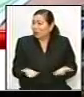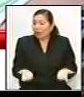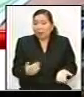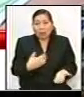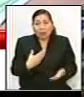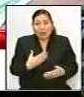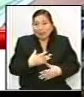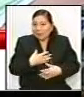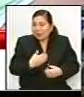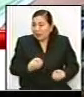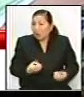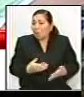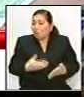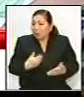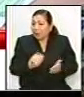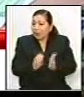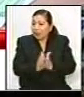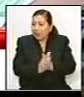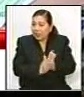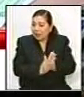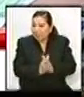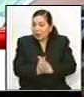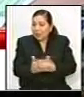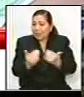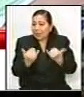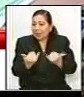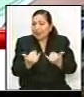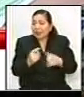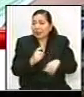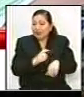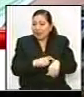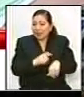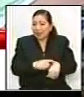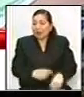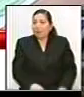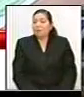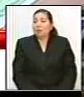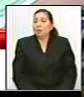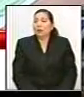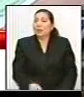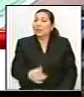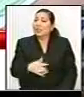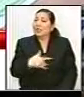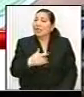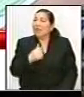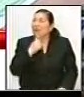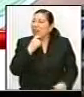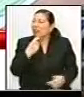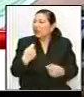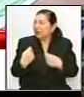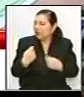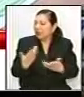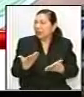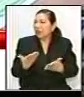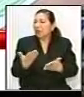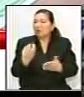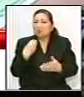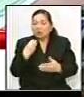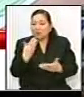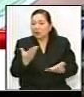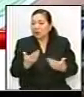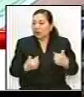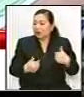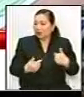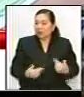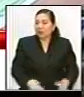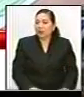remedio. Entonces puedes aprovechar de ese tiempo que tú sientes que te fastidia o que tienes una bolita. Esta es una bolita acá